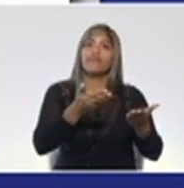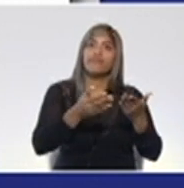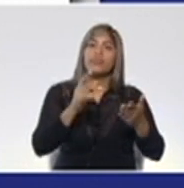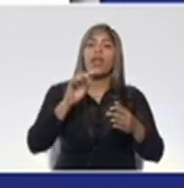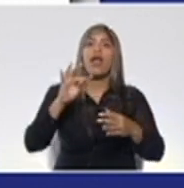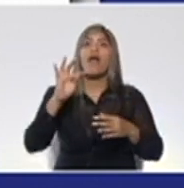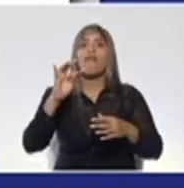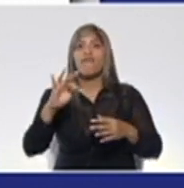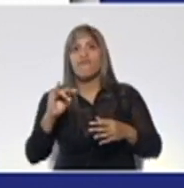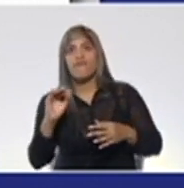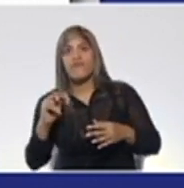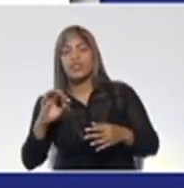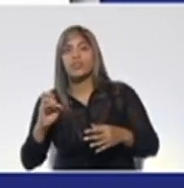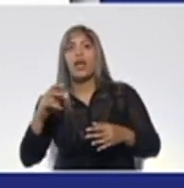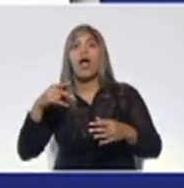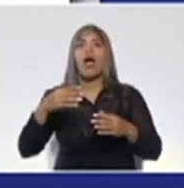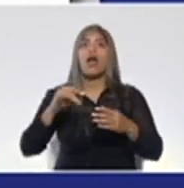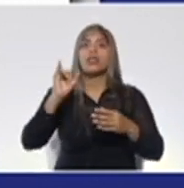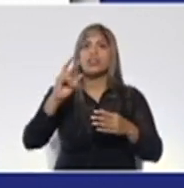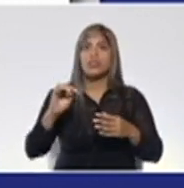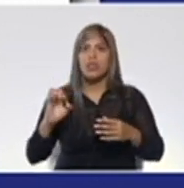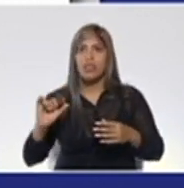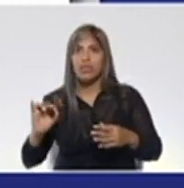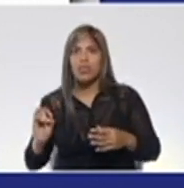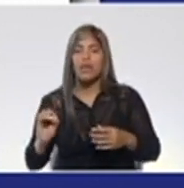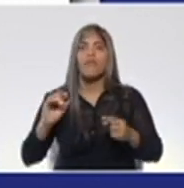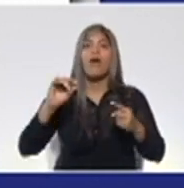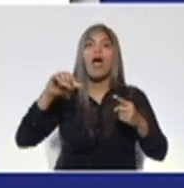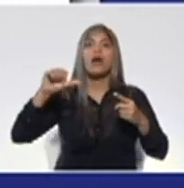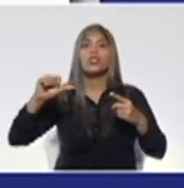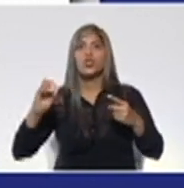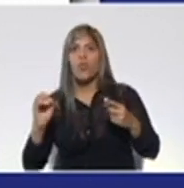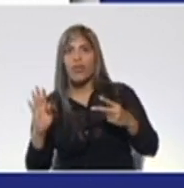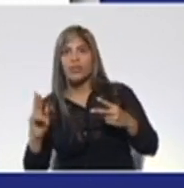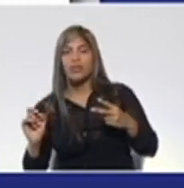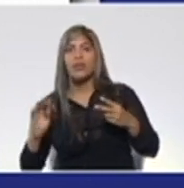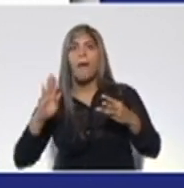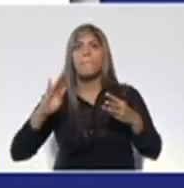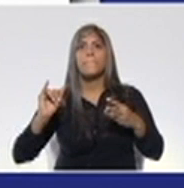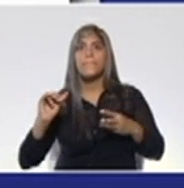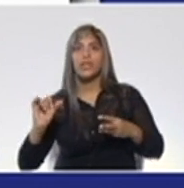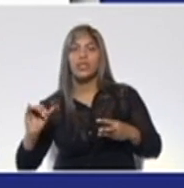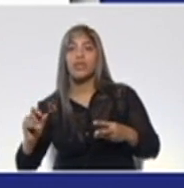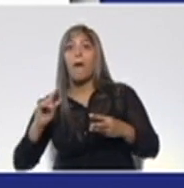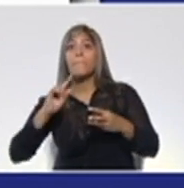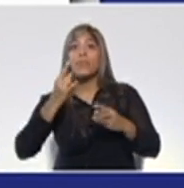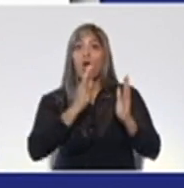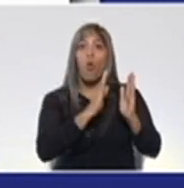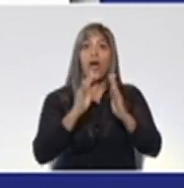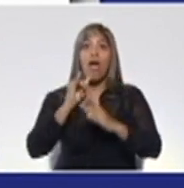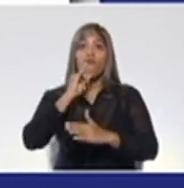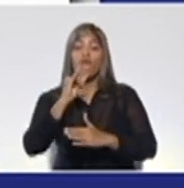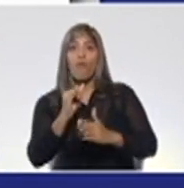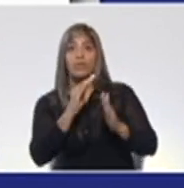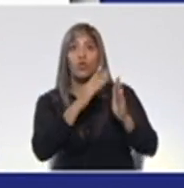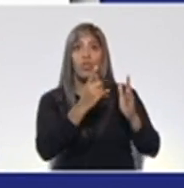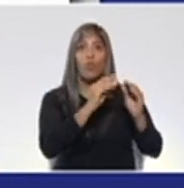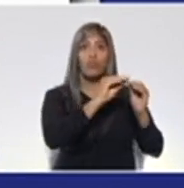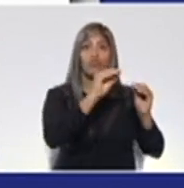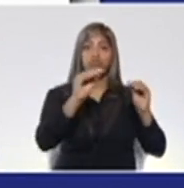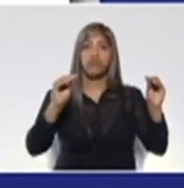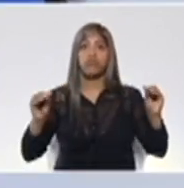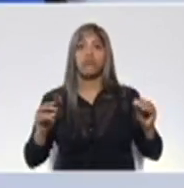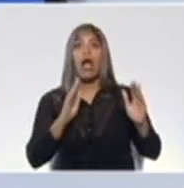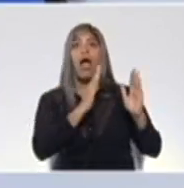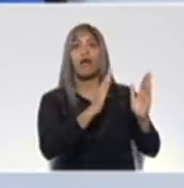inyectiva, biyectiva y sobreyectiva. Es importante que organicemos primero la información para luego ubicarlo en cada una de las